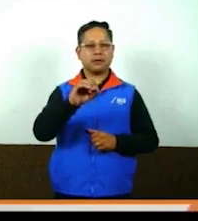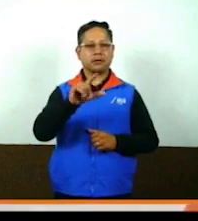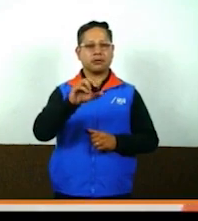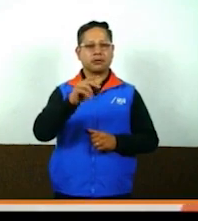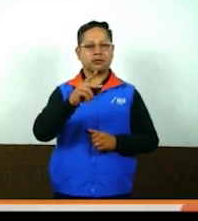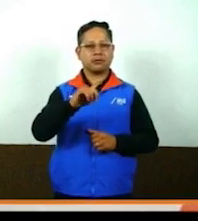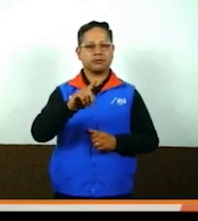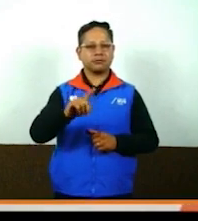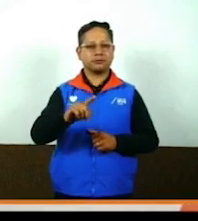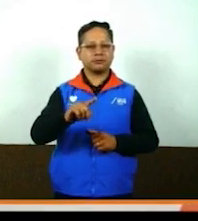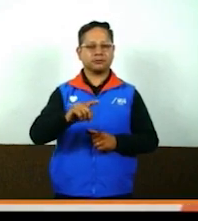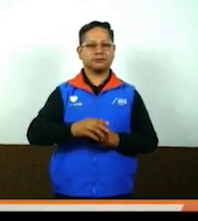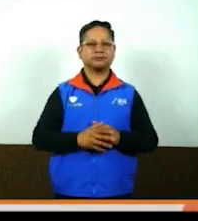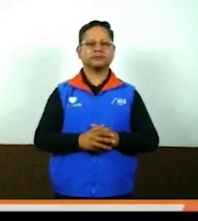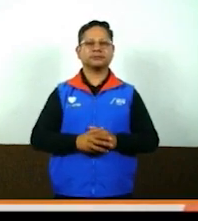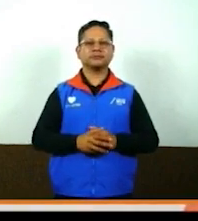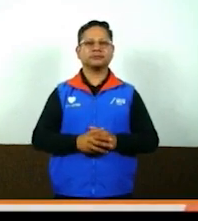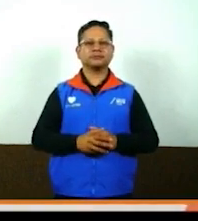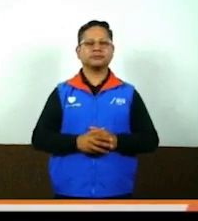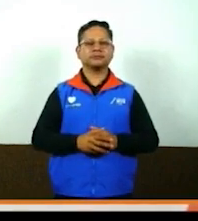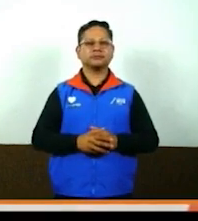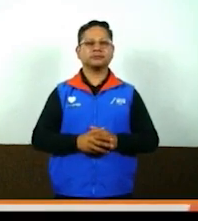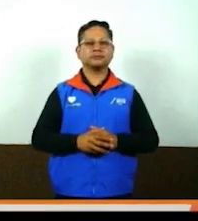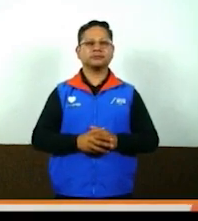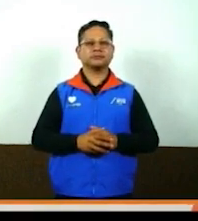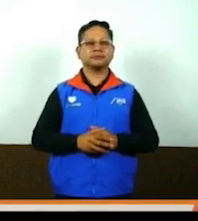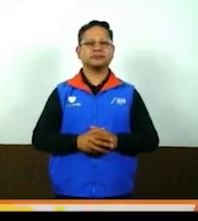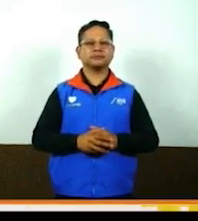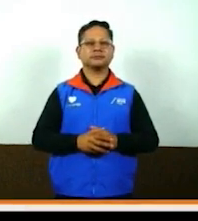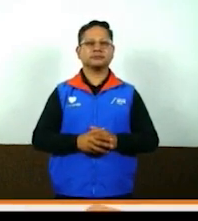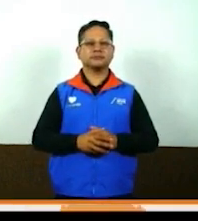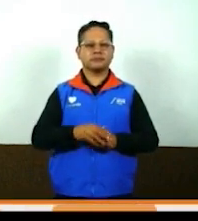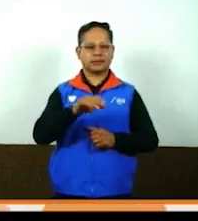Marco Alejandro López Ríos.